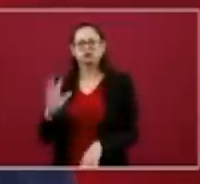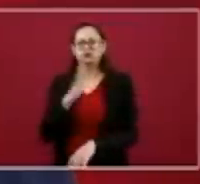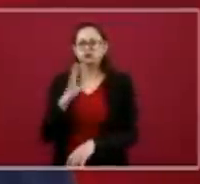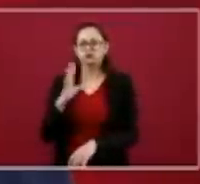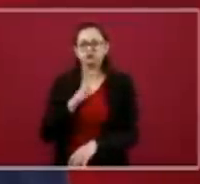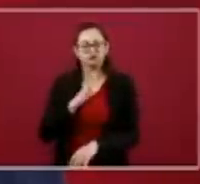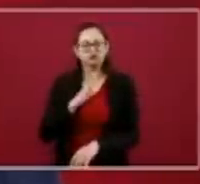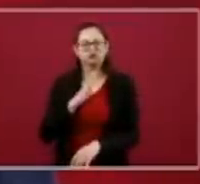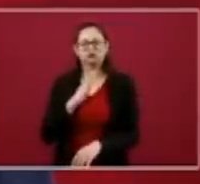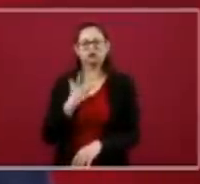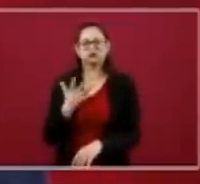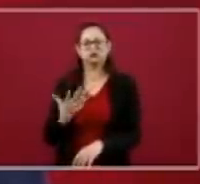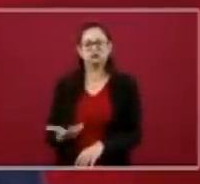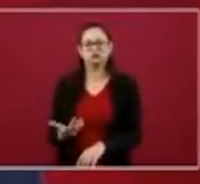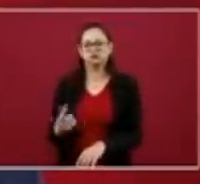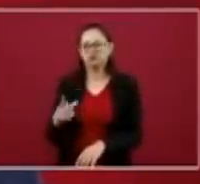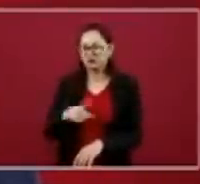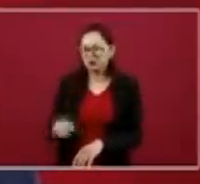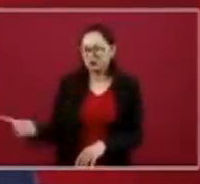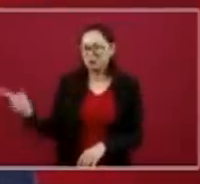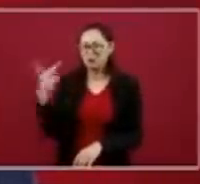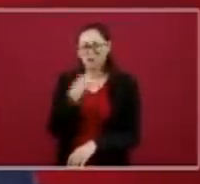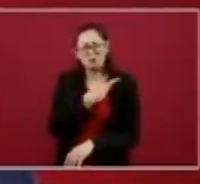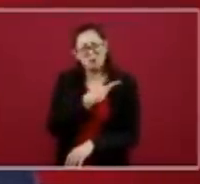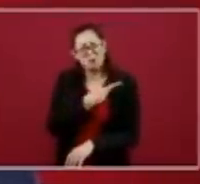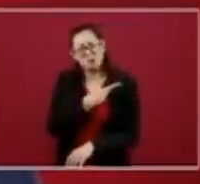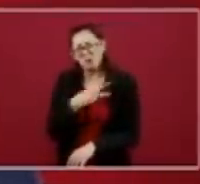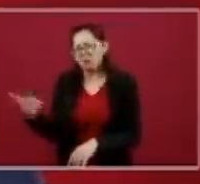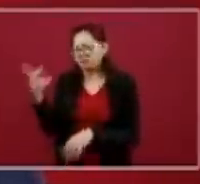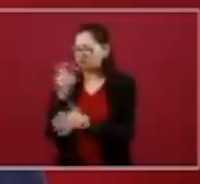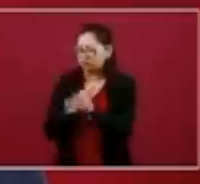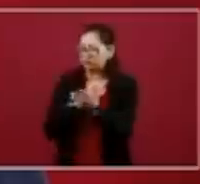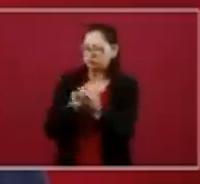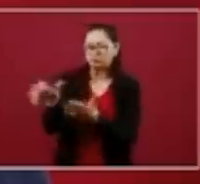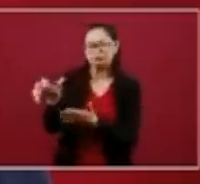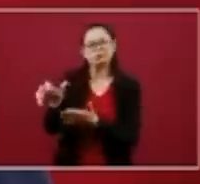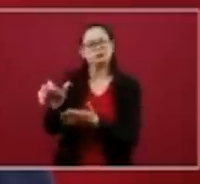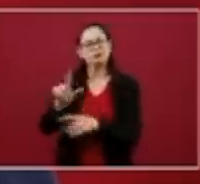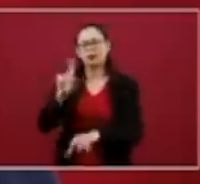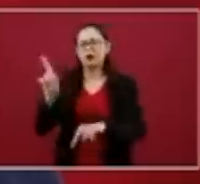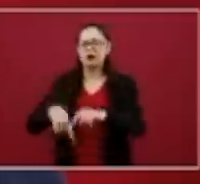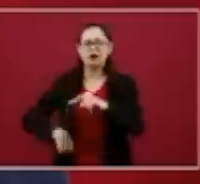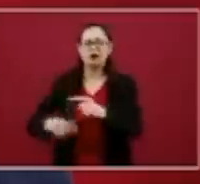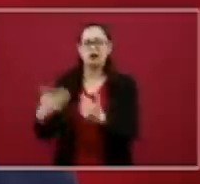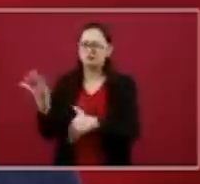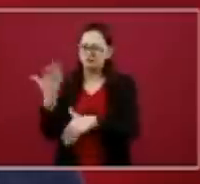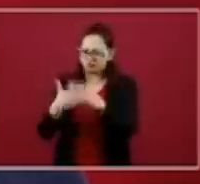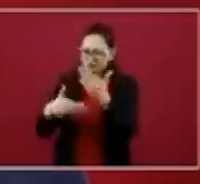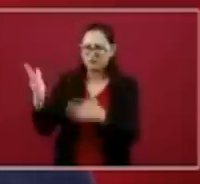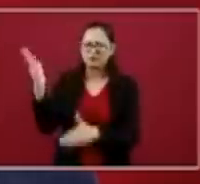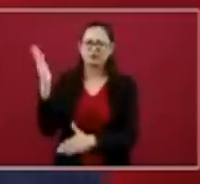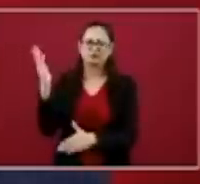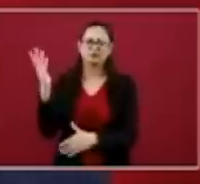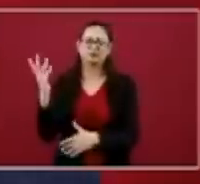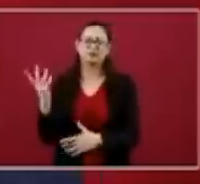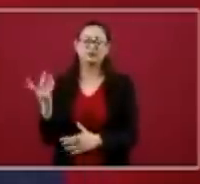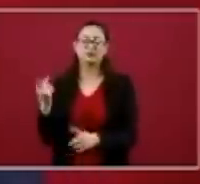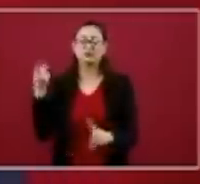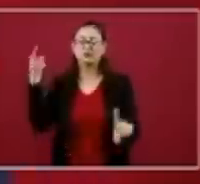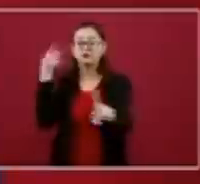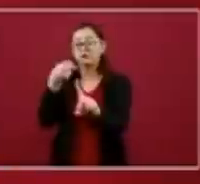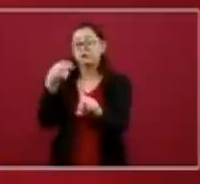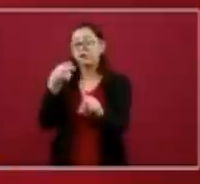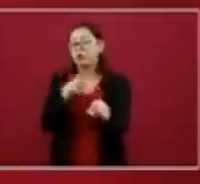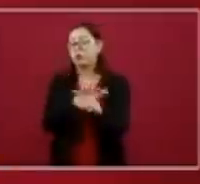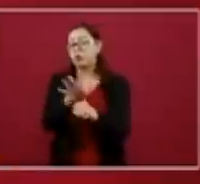vamos a sacar de la pobreza a millones de mexicanos. La clave está en